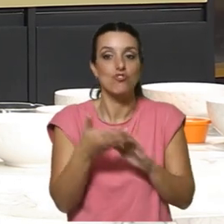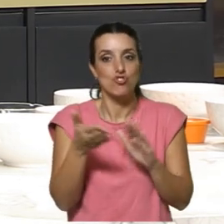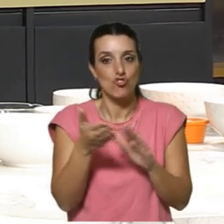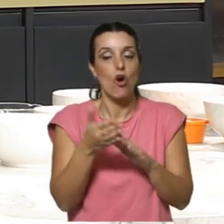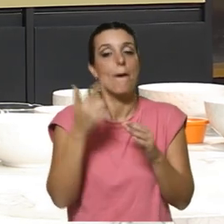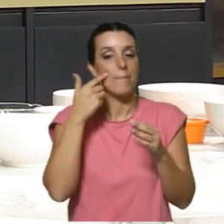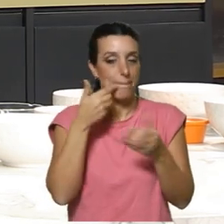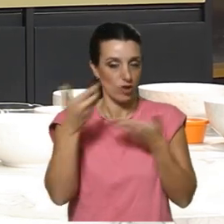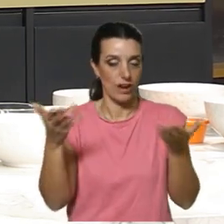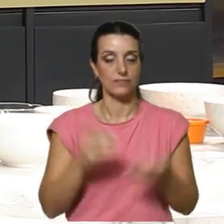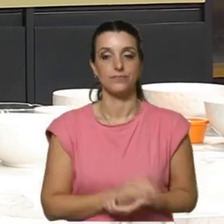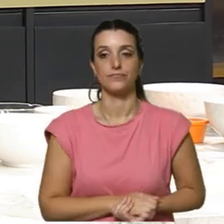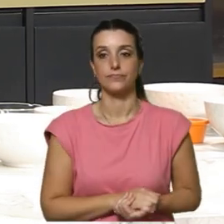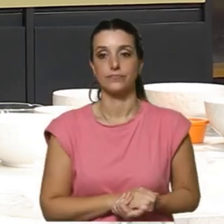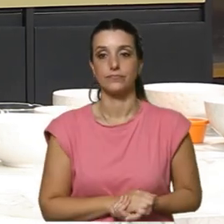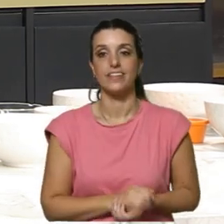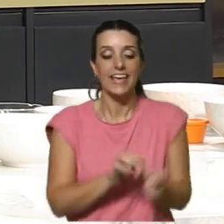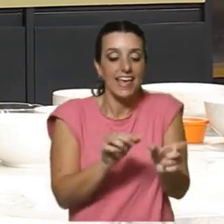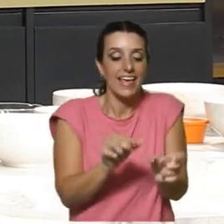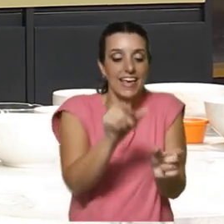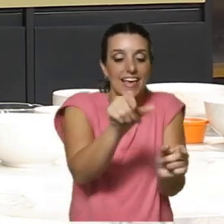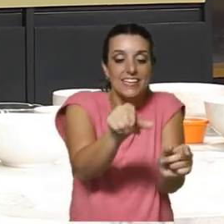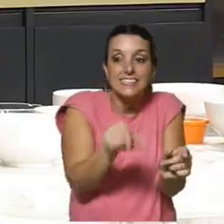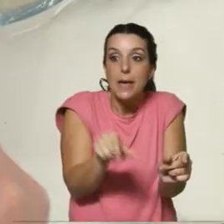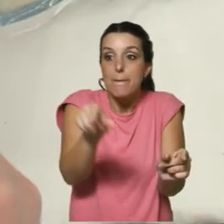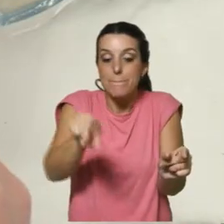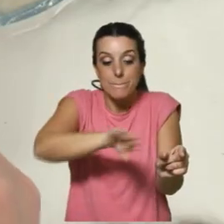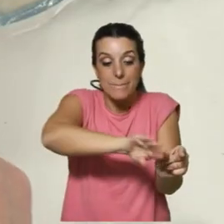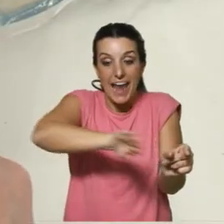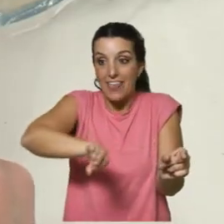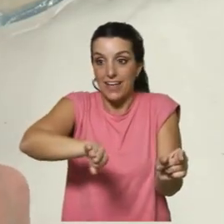a poner separaditas. ¿Ah? Vamos.